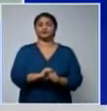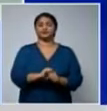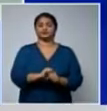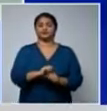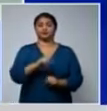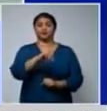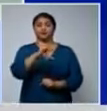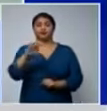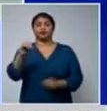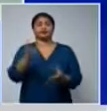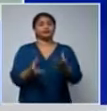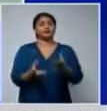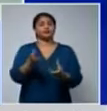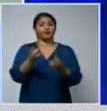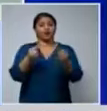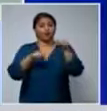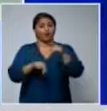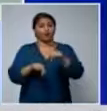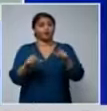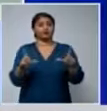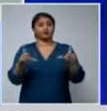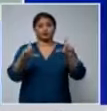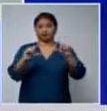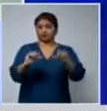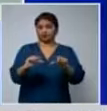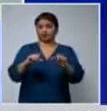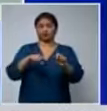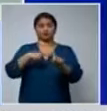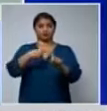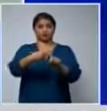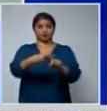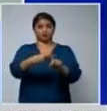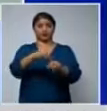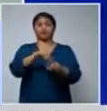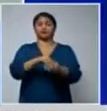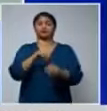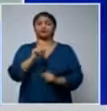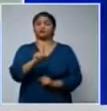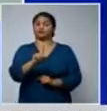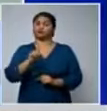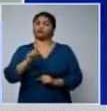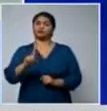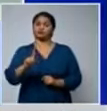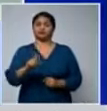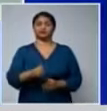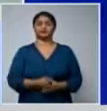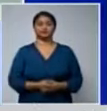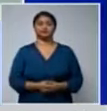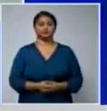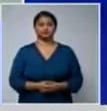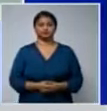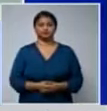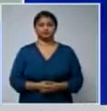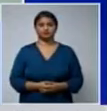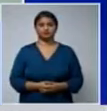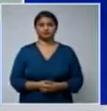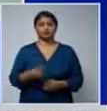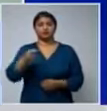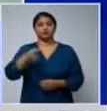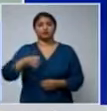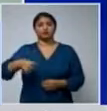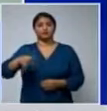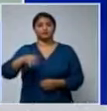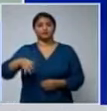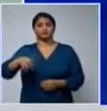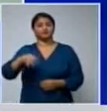Cienfuegos disminuye discretamente el número de casos a 11 casos ayer. El municipio de Palmira con el